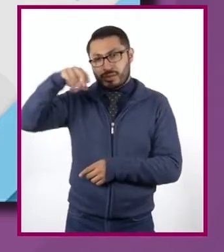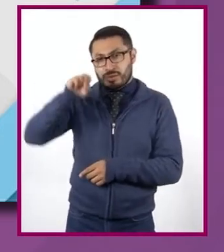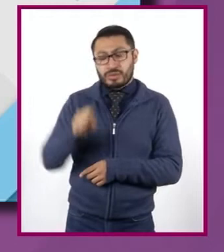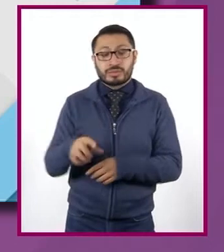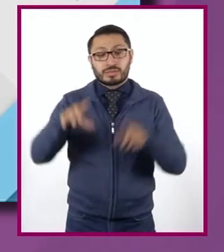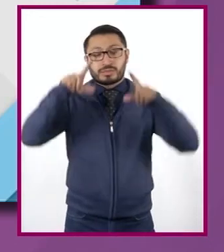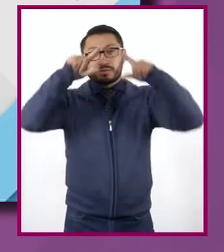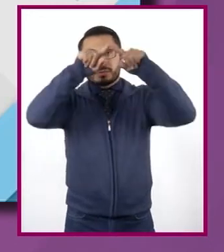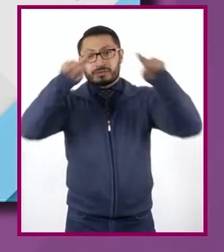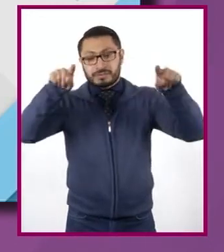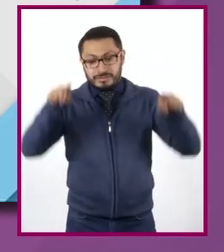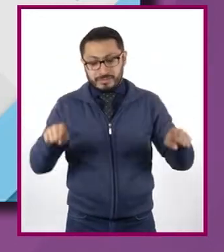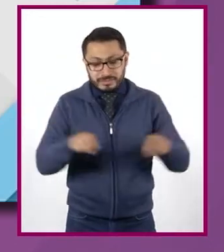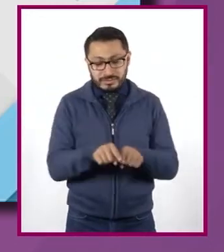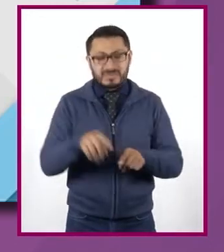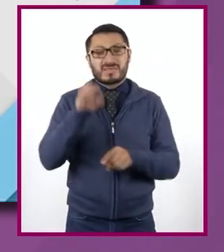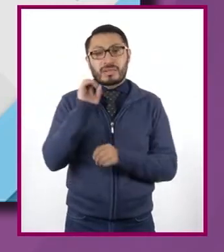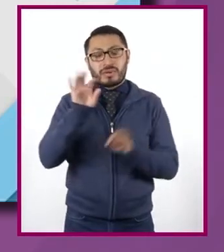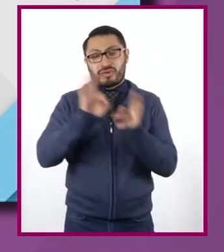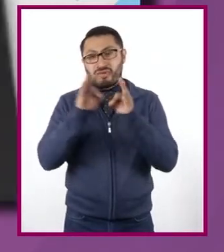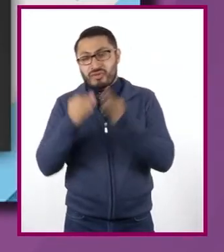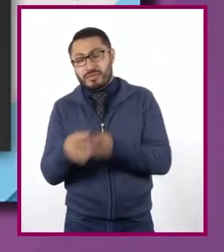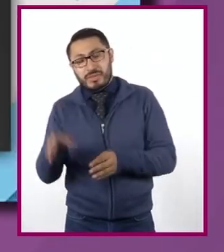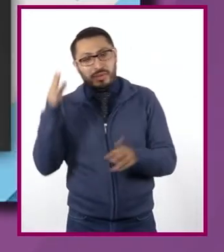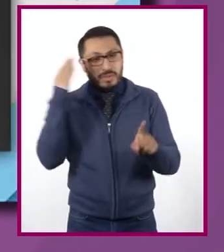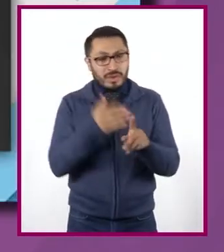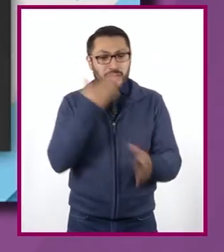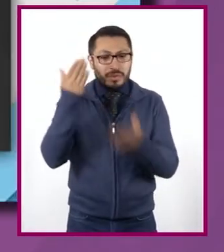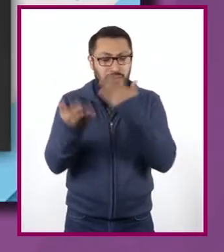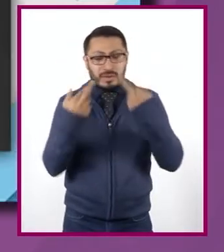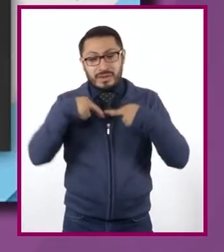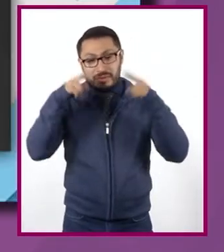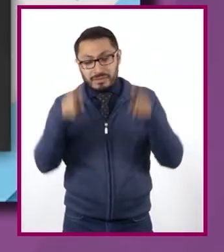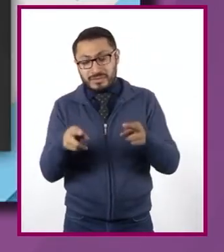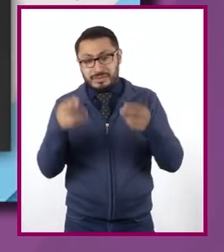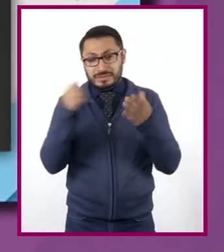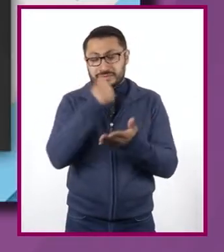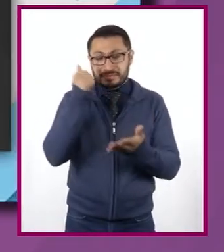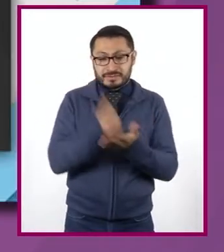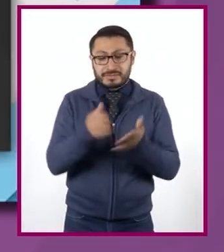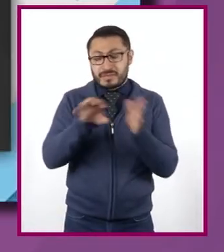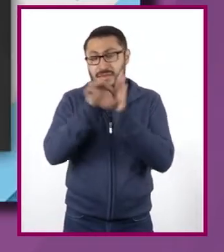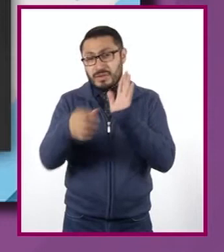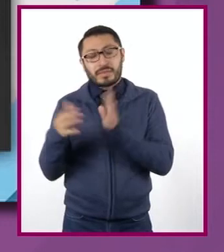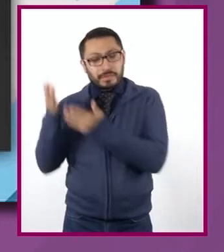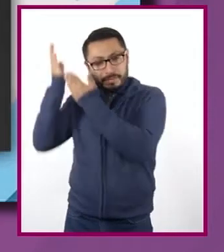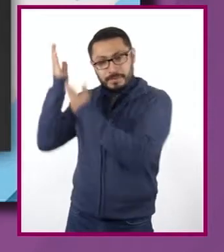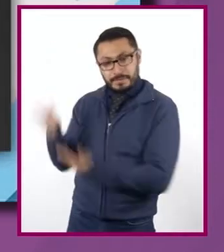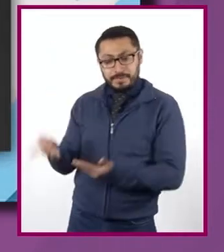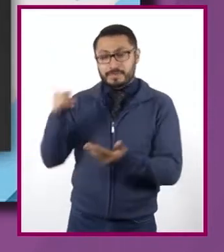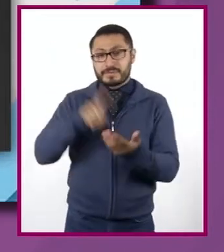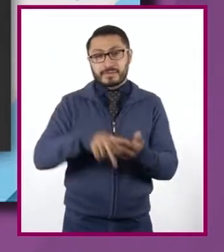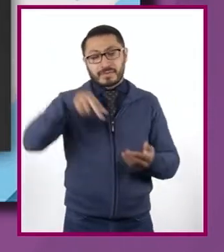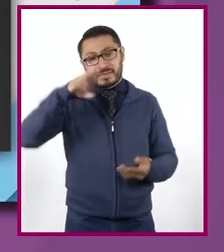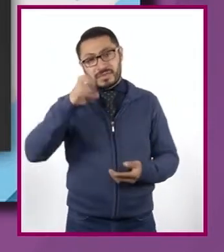la estructura y crecimiento de las ciudades, como el modelo de anillos concéntricos de sectores, de núcleos